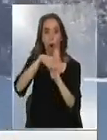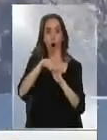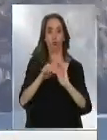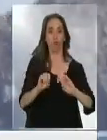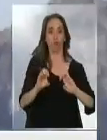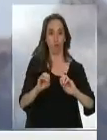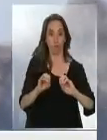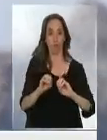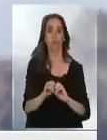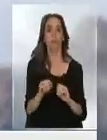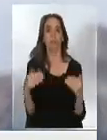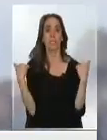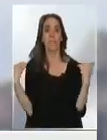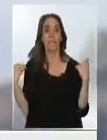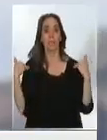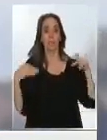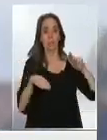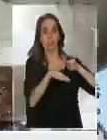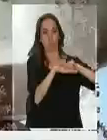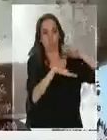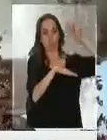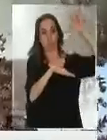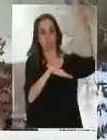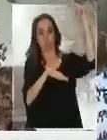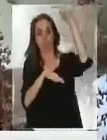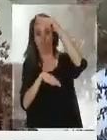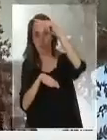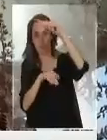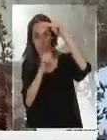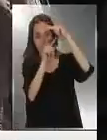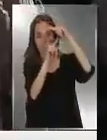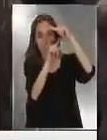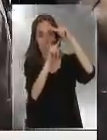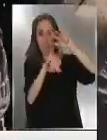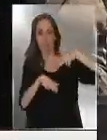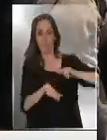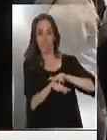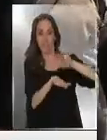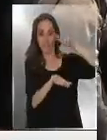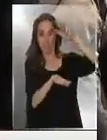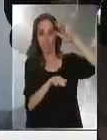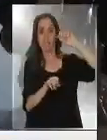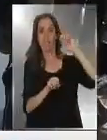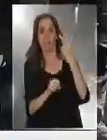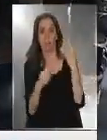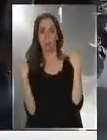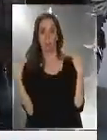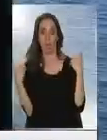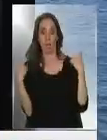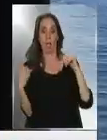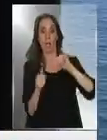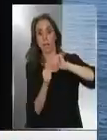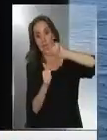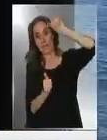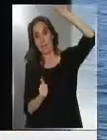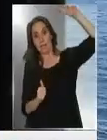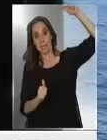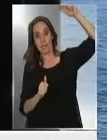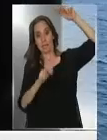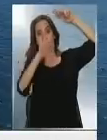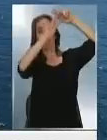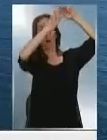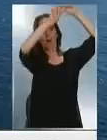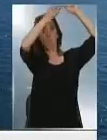Aquí comienzan con su entrenamiento aéreo. Desde este helicóptero Cougar parte el segundo ejercicio, y en altura deberán caer a